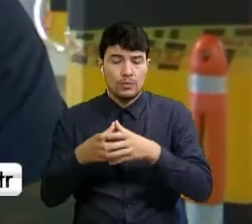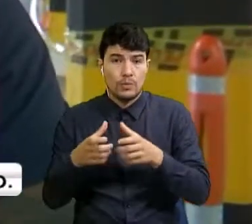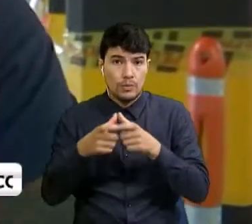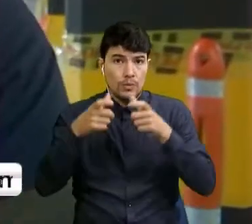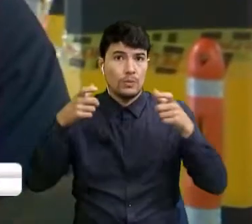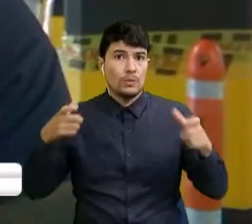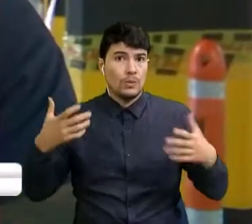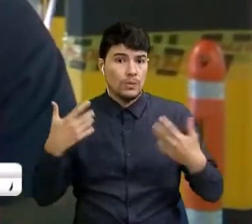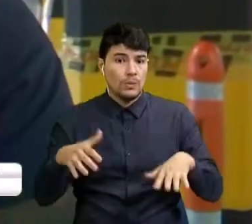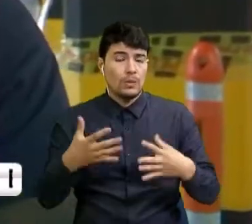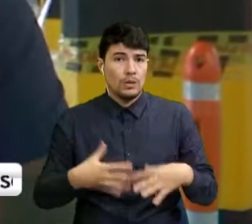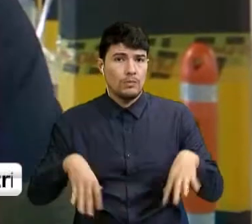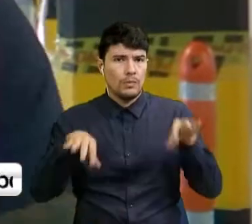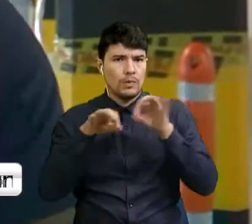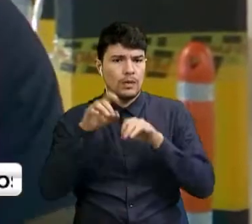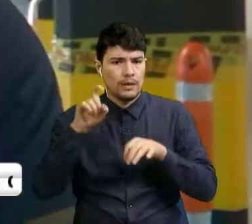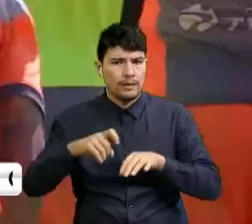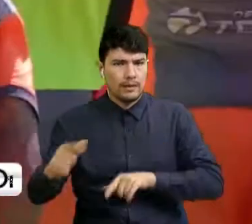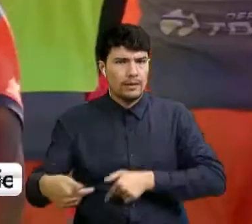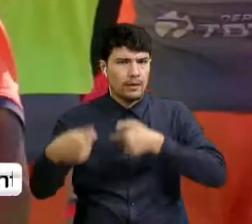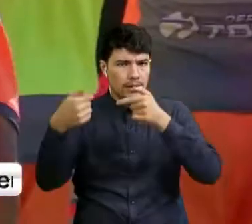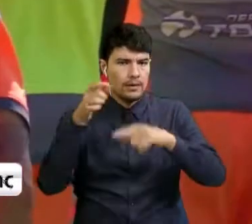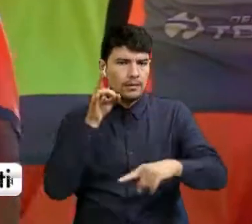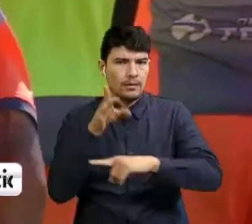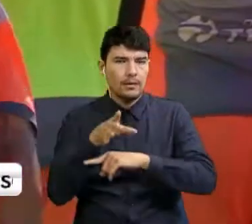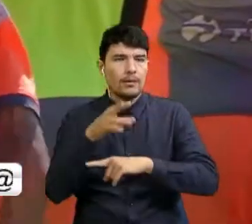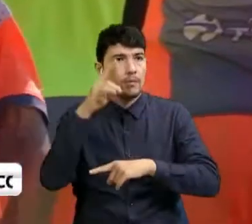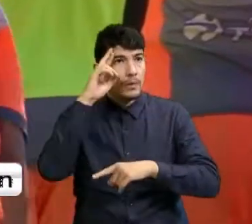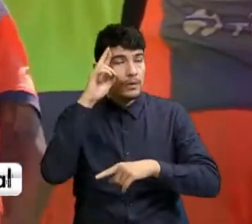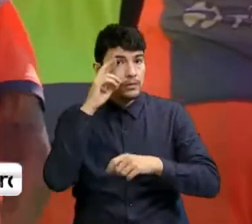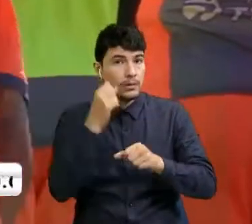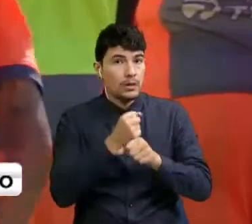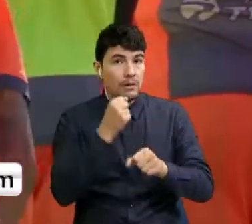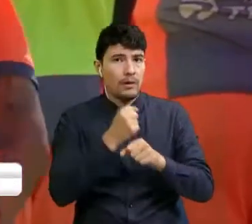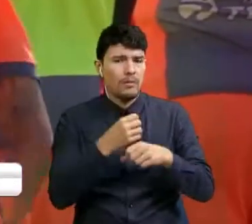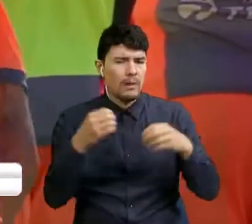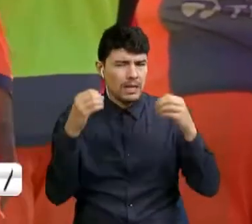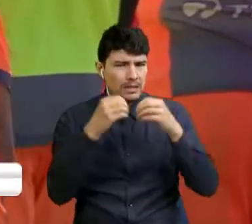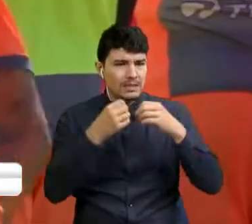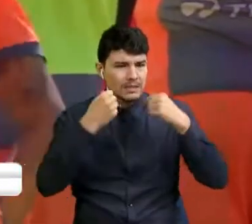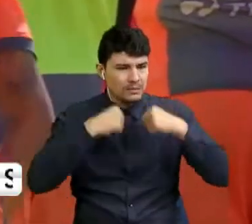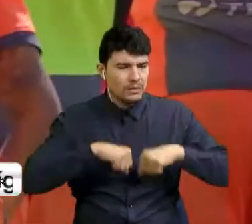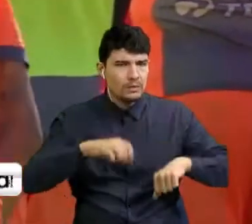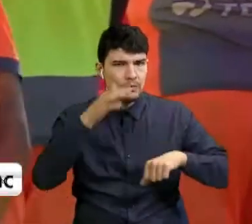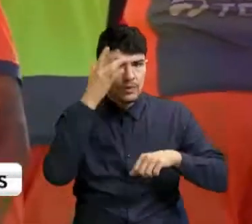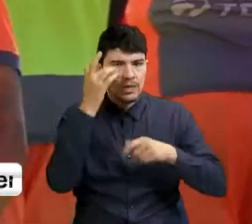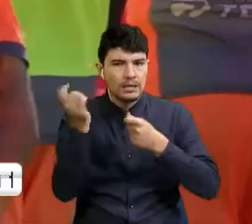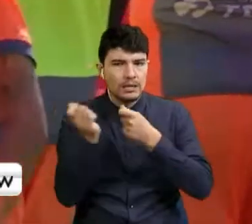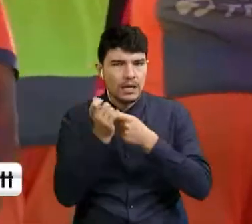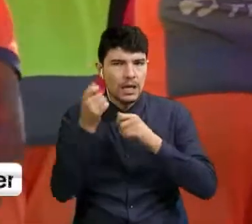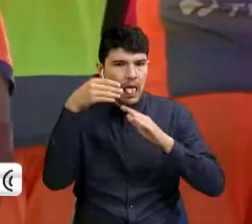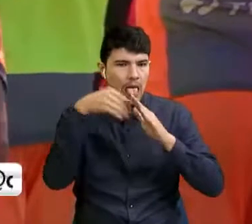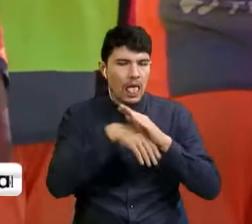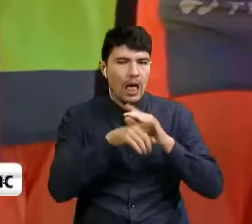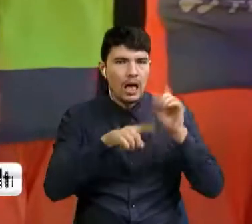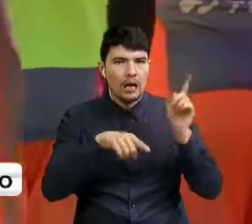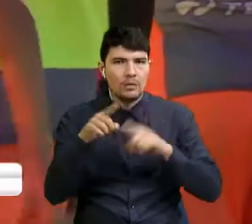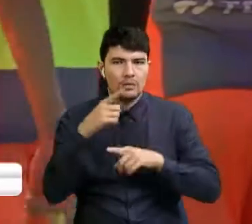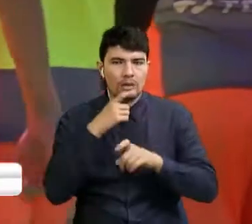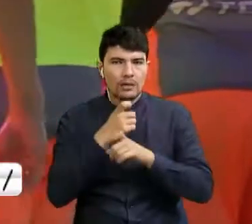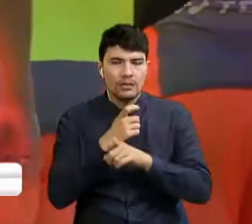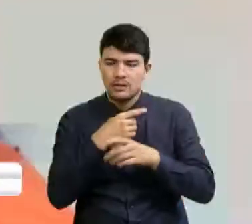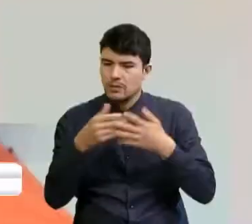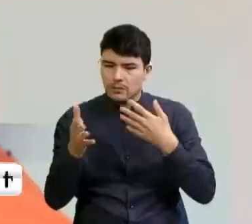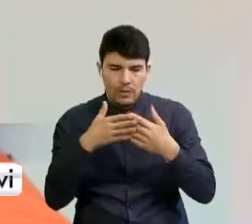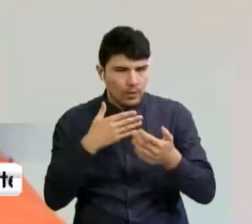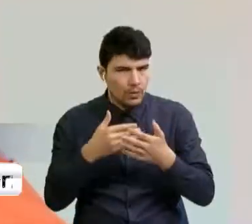de equipo grande que gualeyo y ganarles por eso el trabajo se ha intensificado ante la cercanía del descenso por duros que sean los rivales hay que